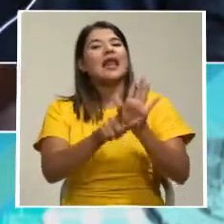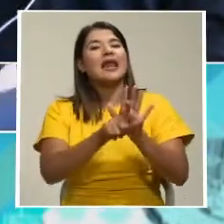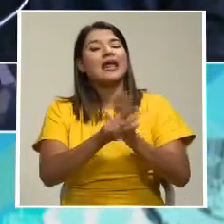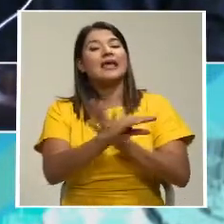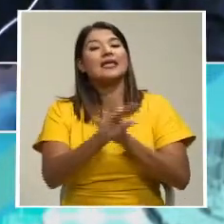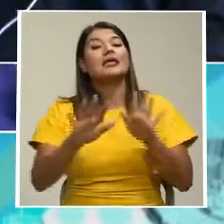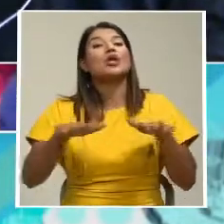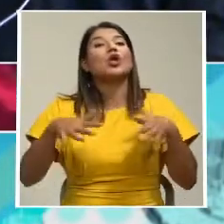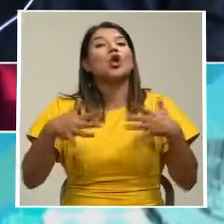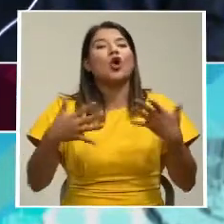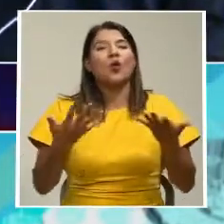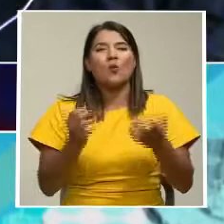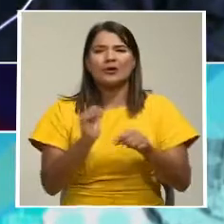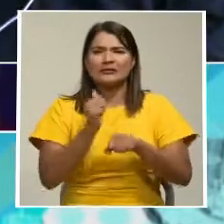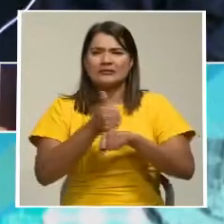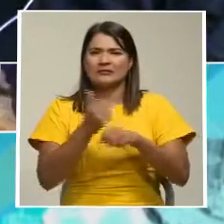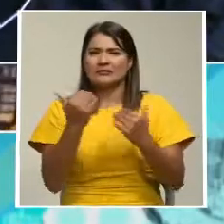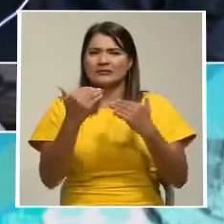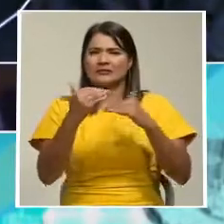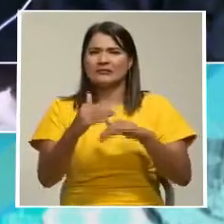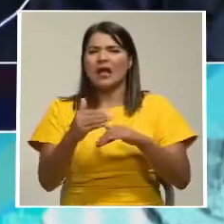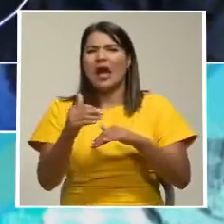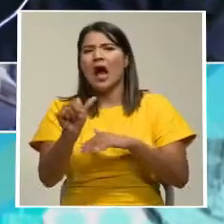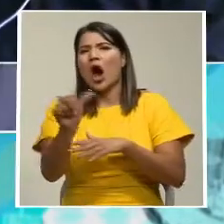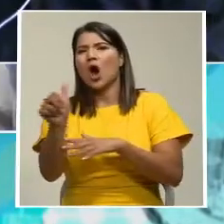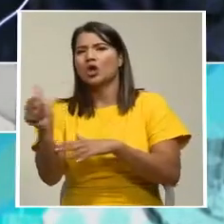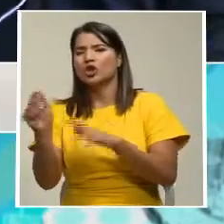que condiciona a la oposición?